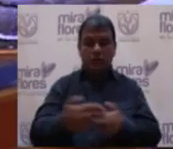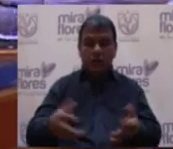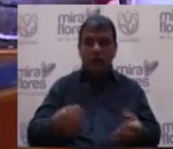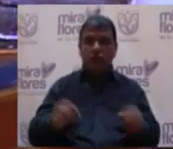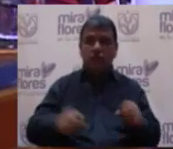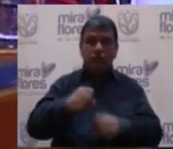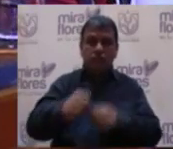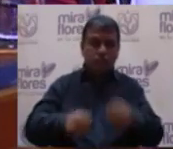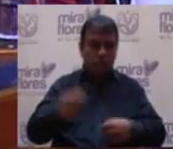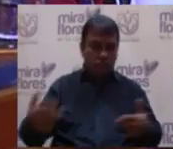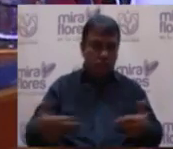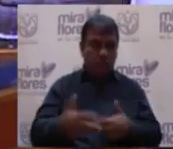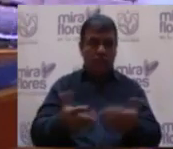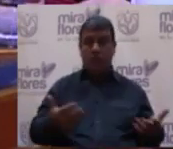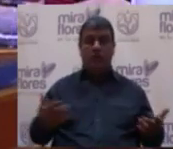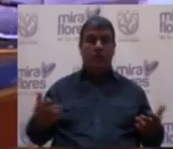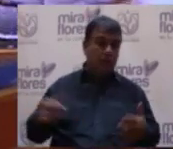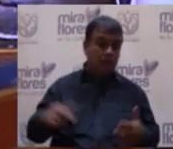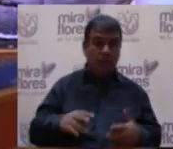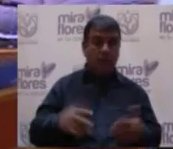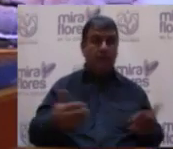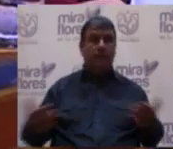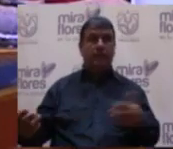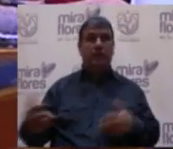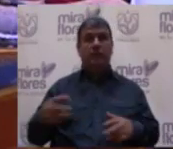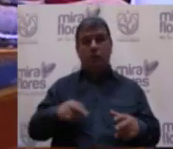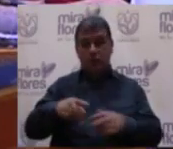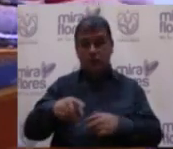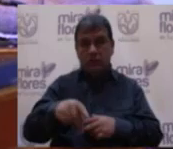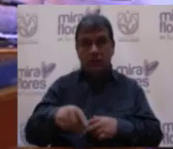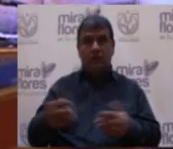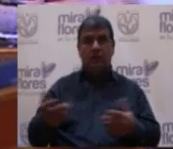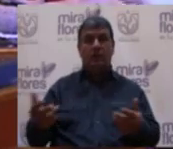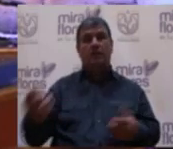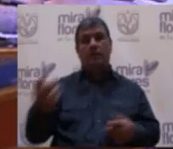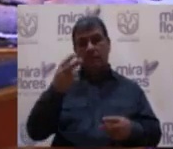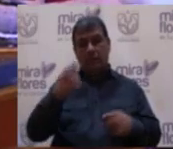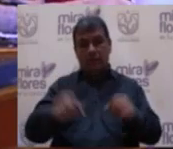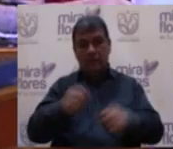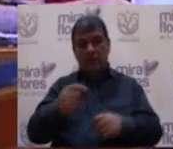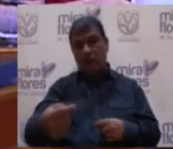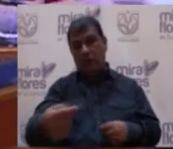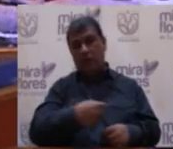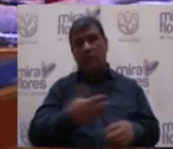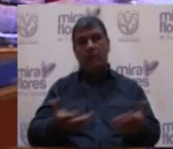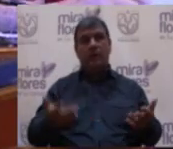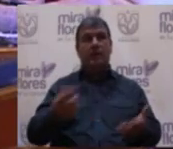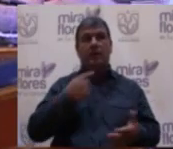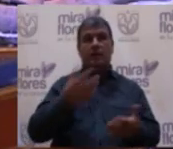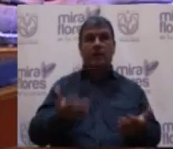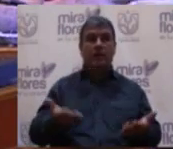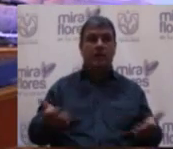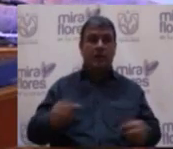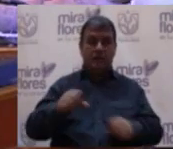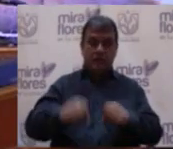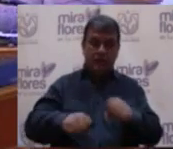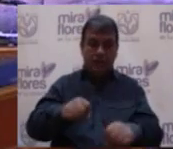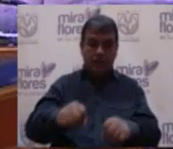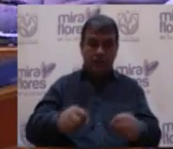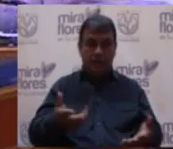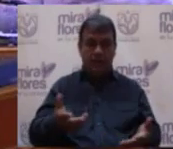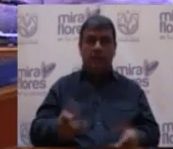Entonces uno se fija por un lado y cuando cruza se encuentra con la bicicleta que viene del otro lado. Entonces ese es el asunto, que las bicicletas no